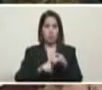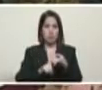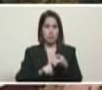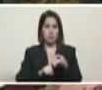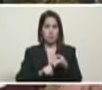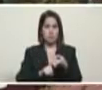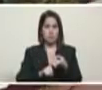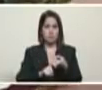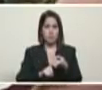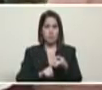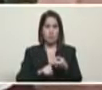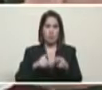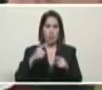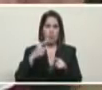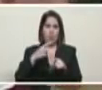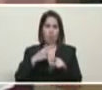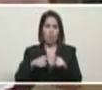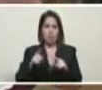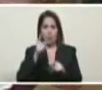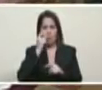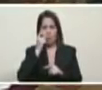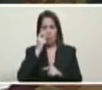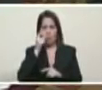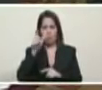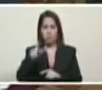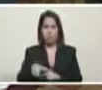y Fabriciano Solano, padre.